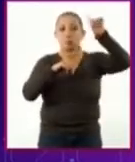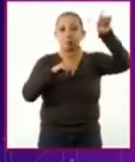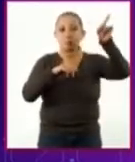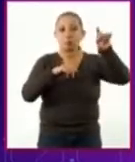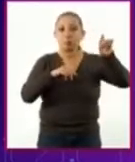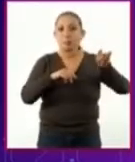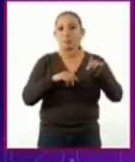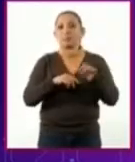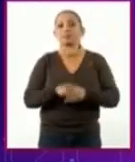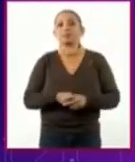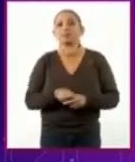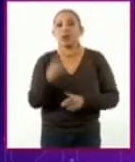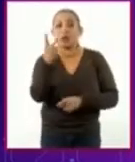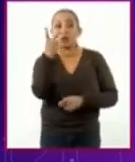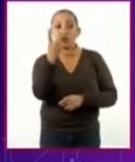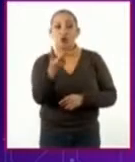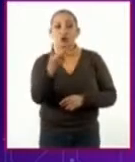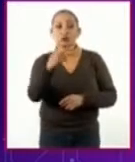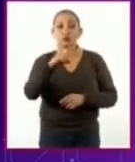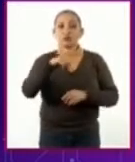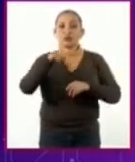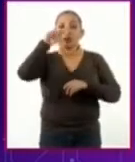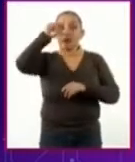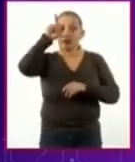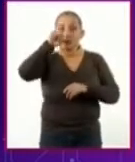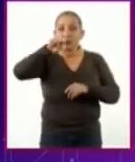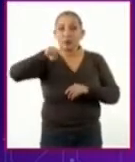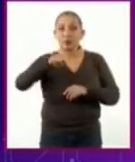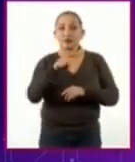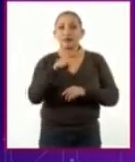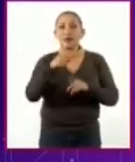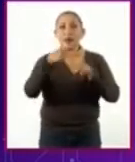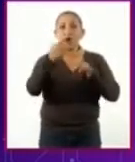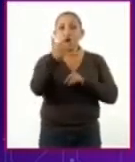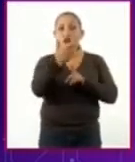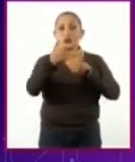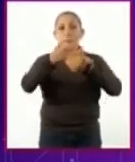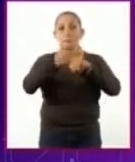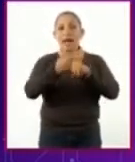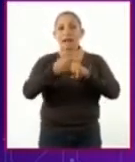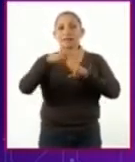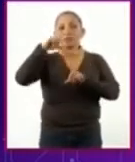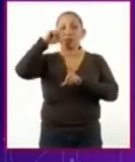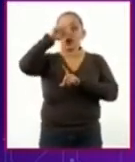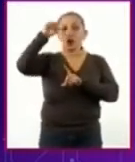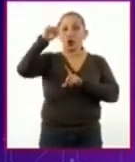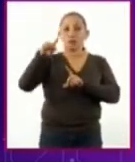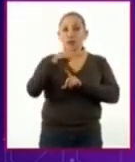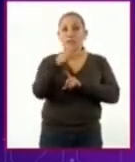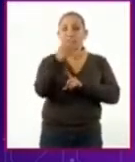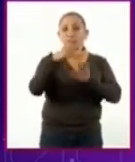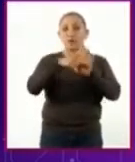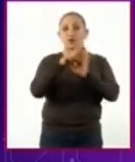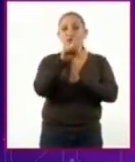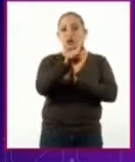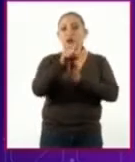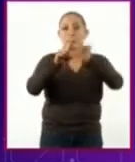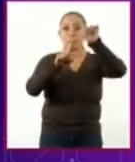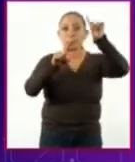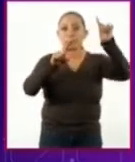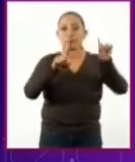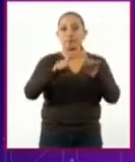llave. 2, se abre llave, 8 más, se abre corchete, 3 menos 1, se cierra